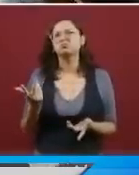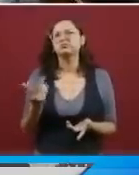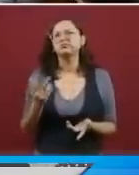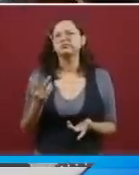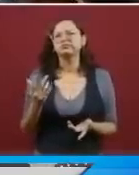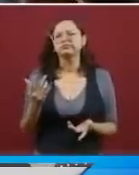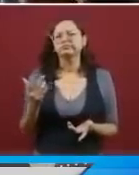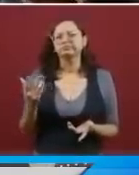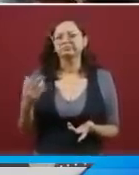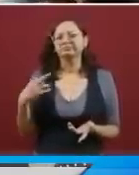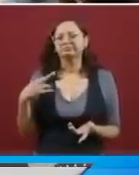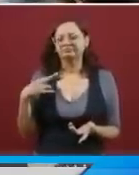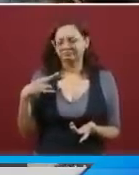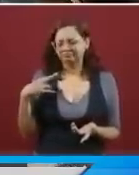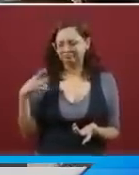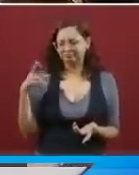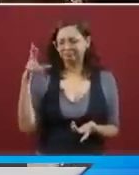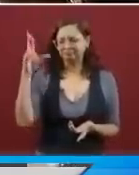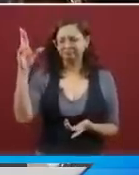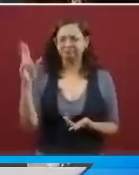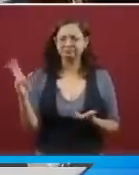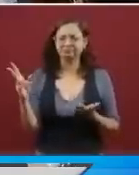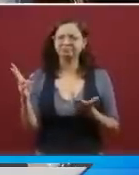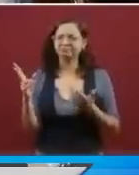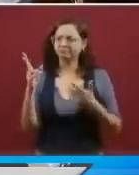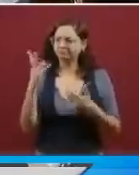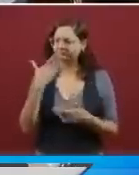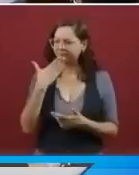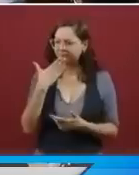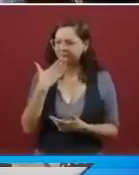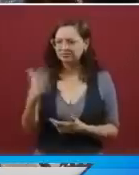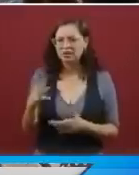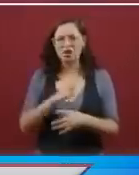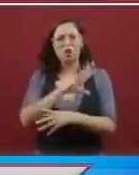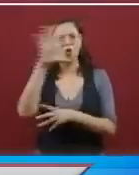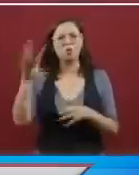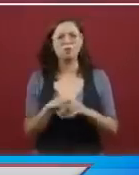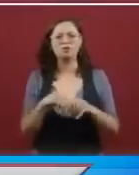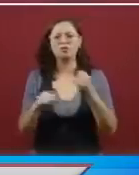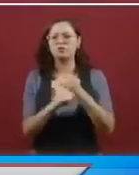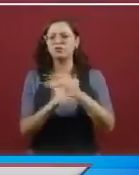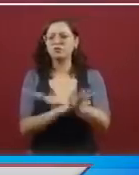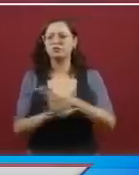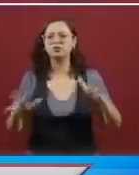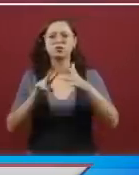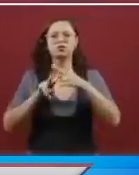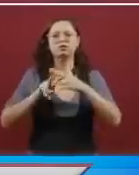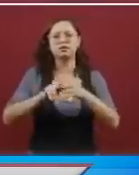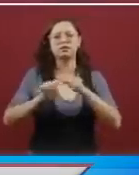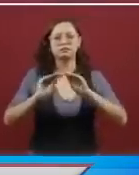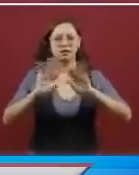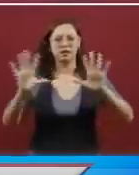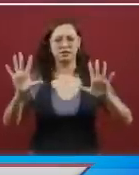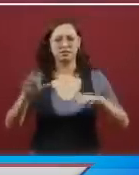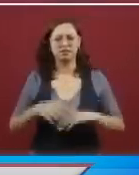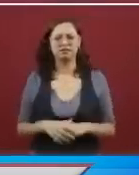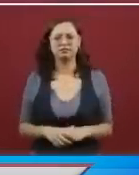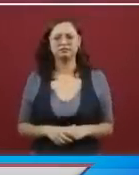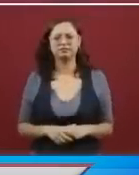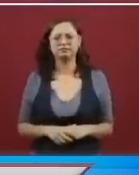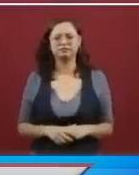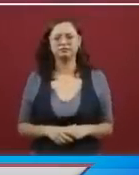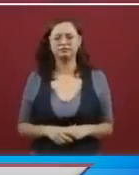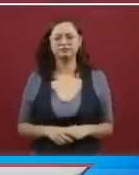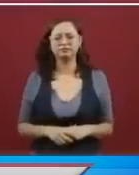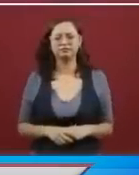medios en los que se difundirá la información del gobierno. No habrá censura. Se dará prioridad a empresas con mayor número de periodistas para proteger las fuentes